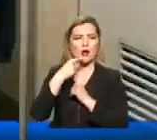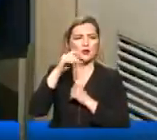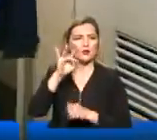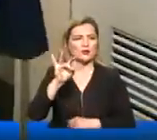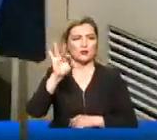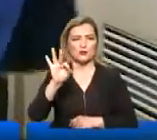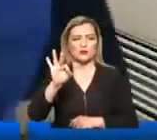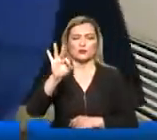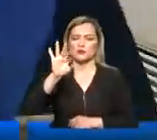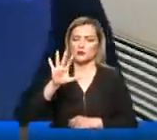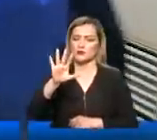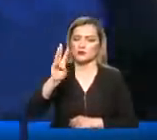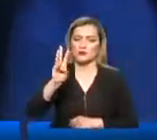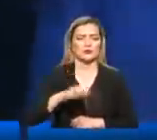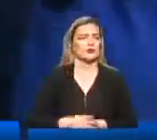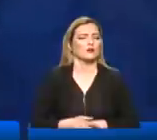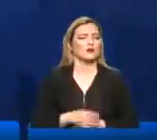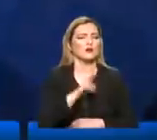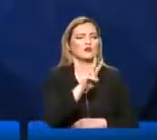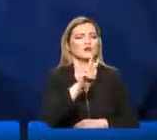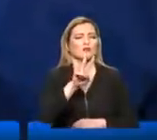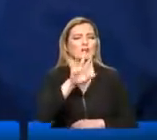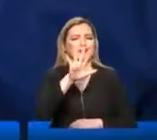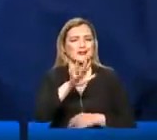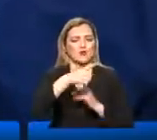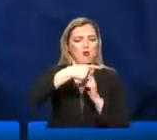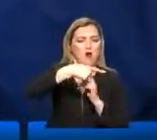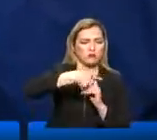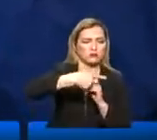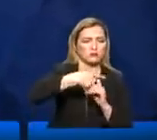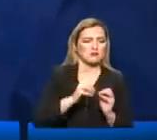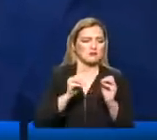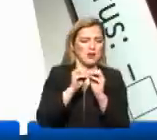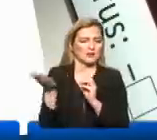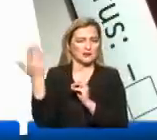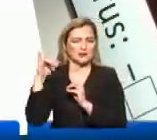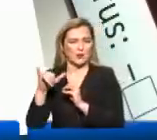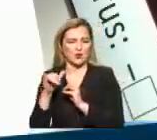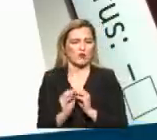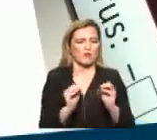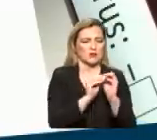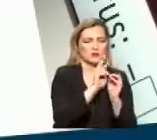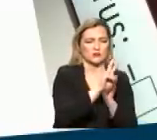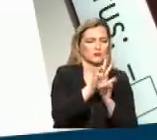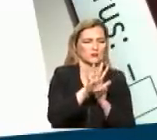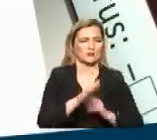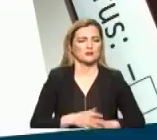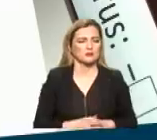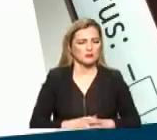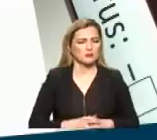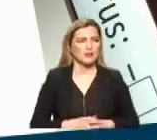8.956. Estas cifras dan cuenta de 225 casos positivos más que el sábado. Además, según el